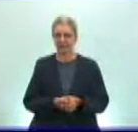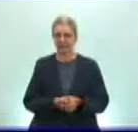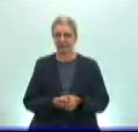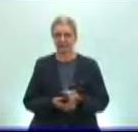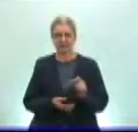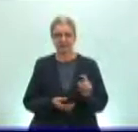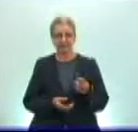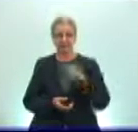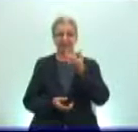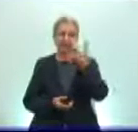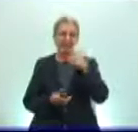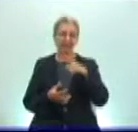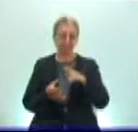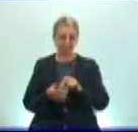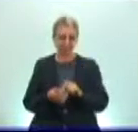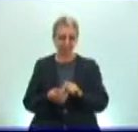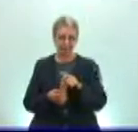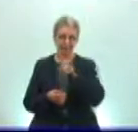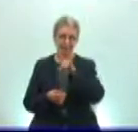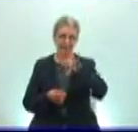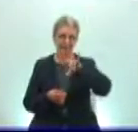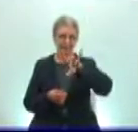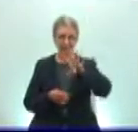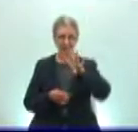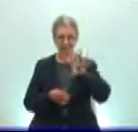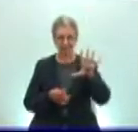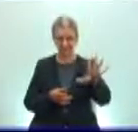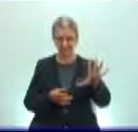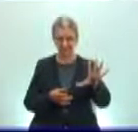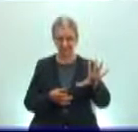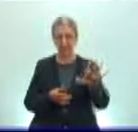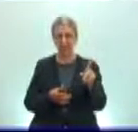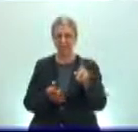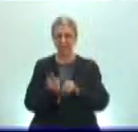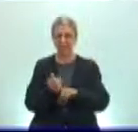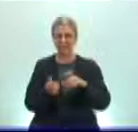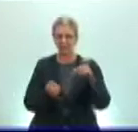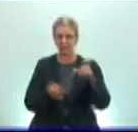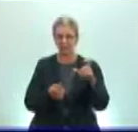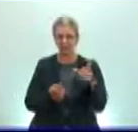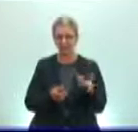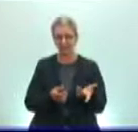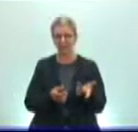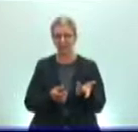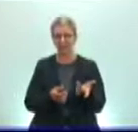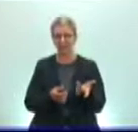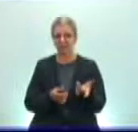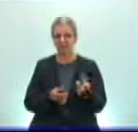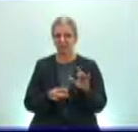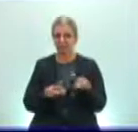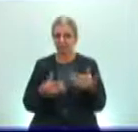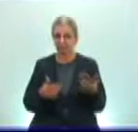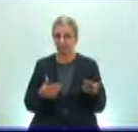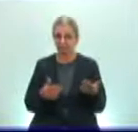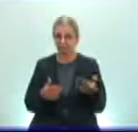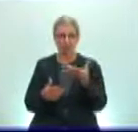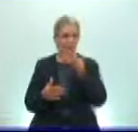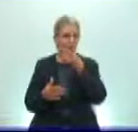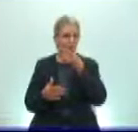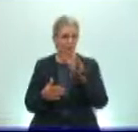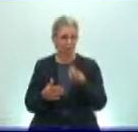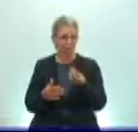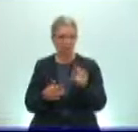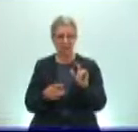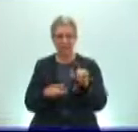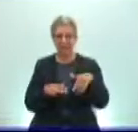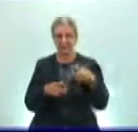Desde agosto de 1945, el Partido Comunista Bolchevique y el Consejo de Comisarios del Pueblo de la